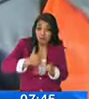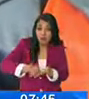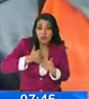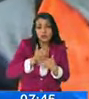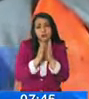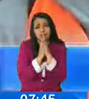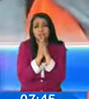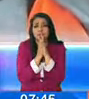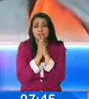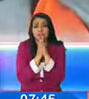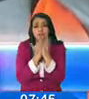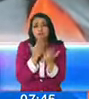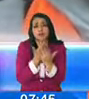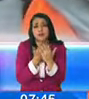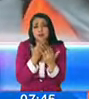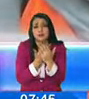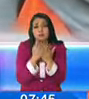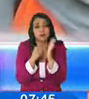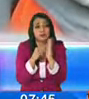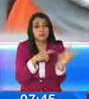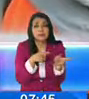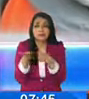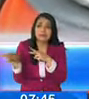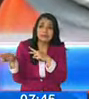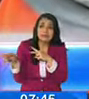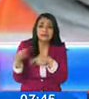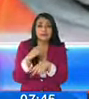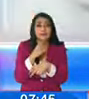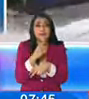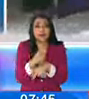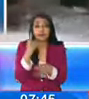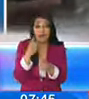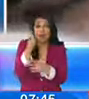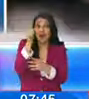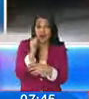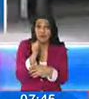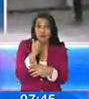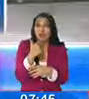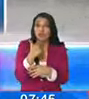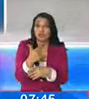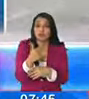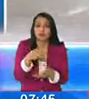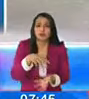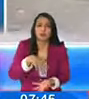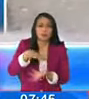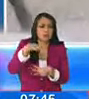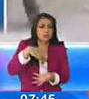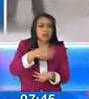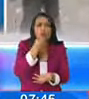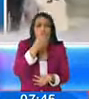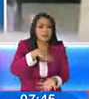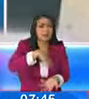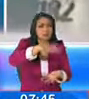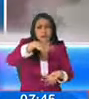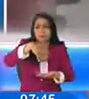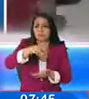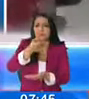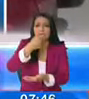pues se va a agradecer porque pues es feo ahorita El día de ayer yo me permanecí repartiendo puro alimento y